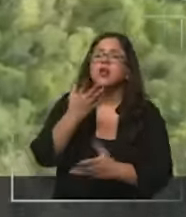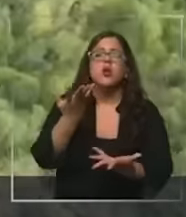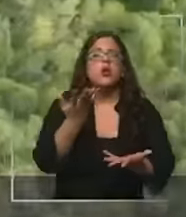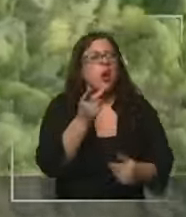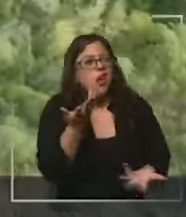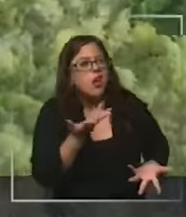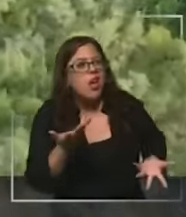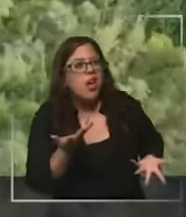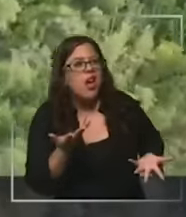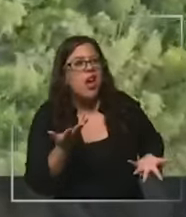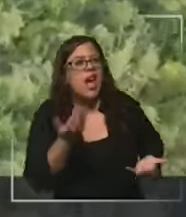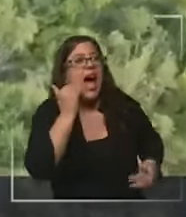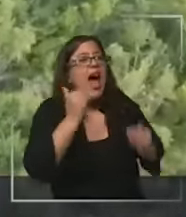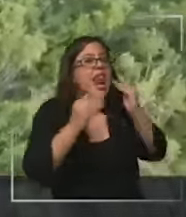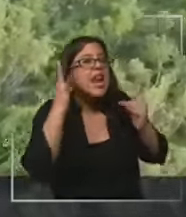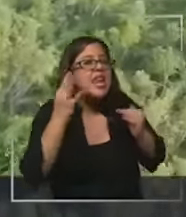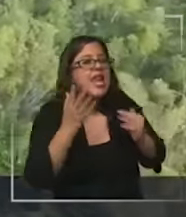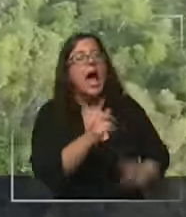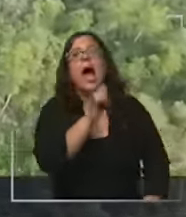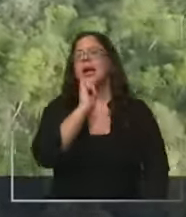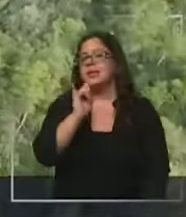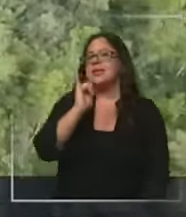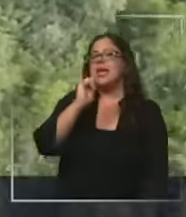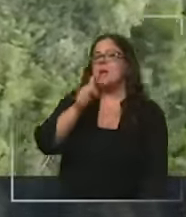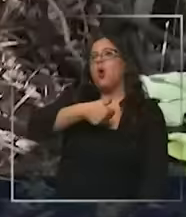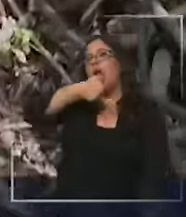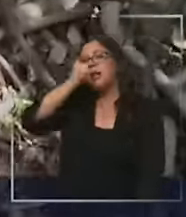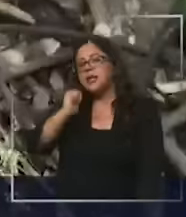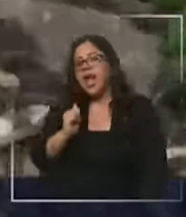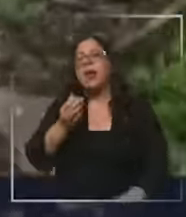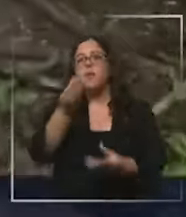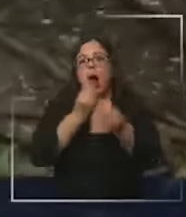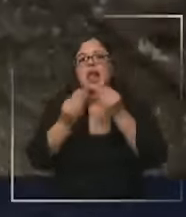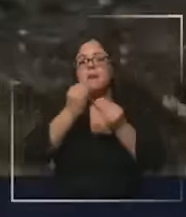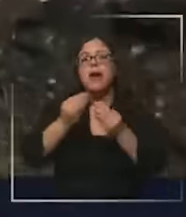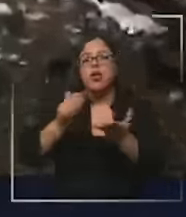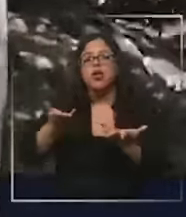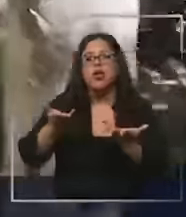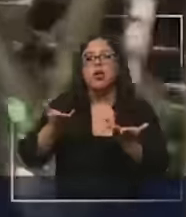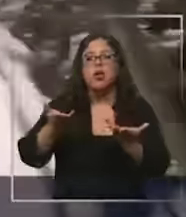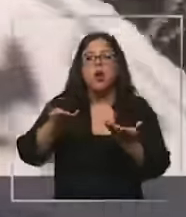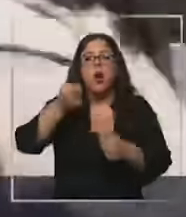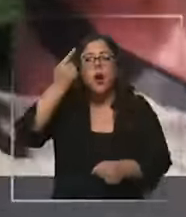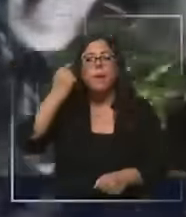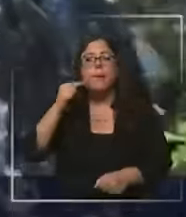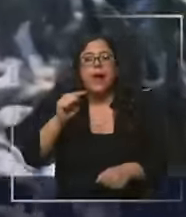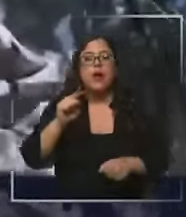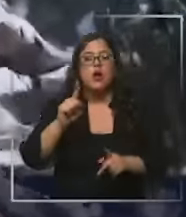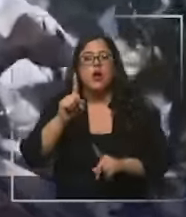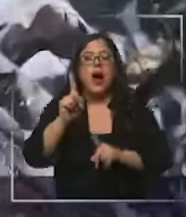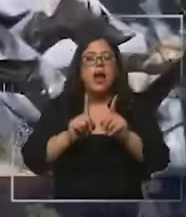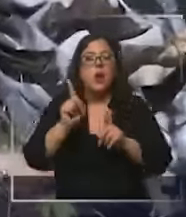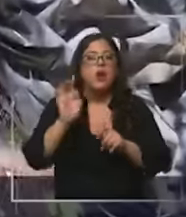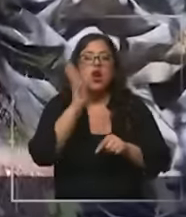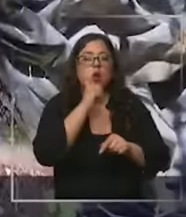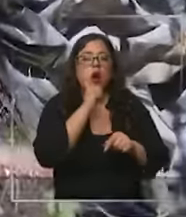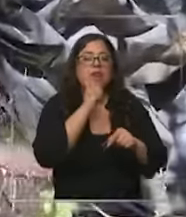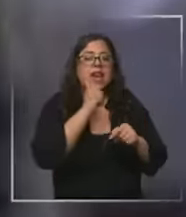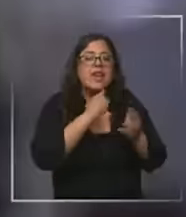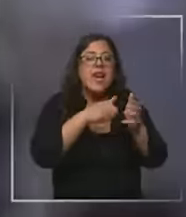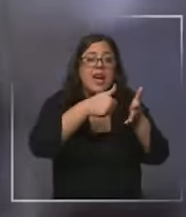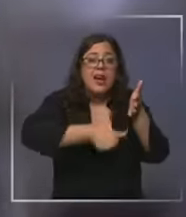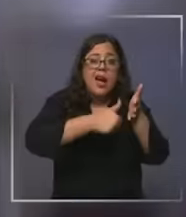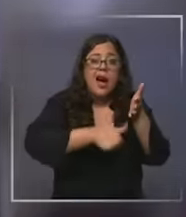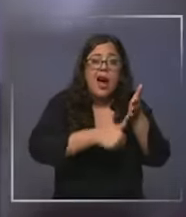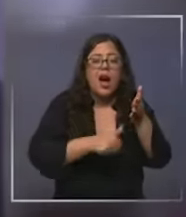po. Ah, sí, pues sí. Ayer se alimentó, pues, o sea, alimenté, pero a las que no tenían micro, no, pues le eché puro